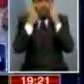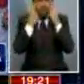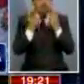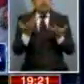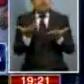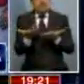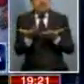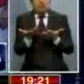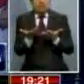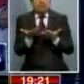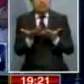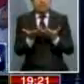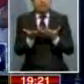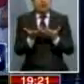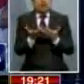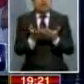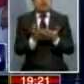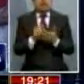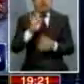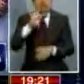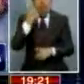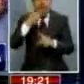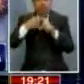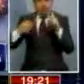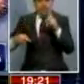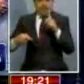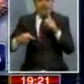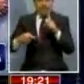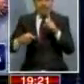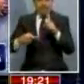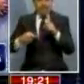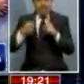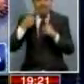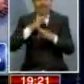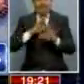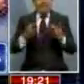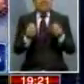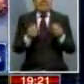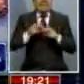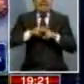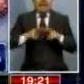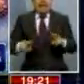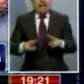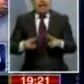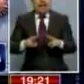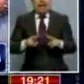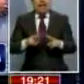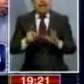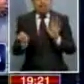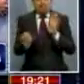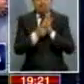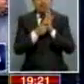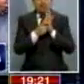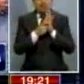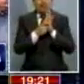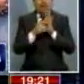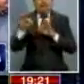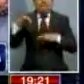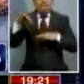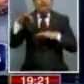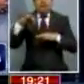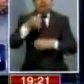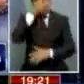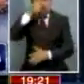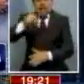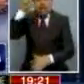sacar la licencia de cuarto medio, ¿qué hacemos? Le subimos el puntaje de la ficha y la